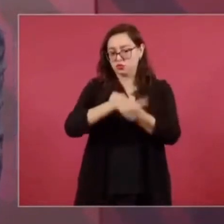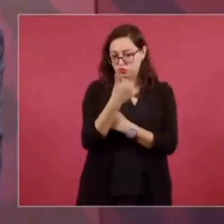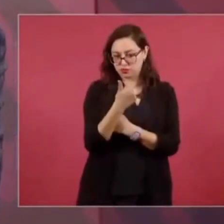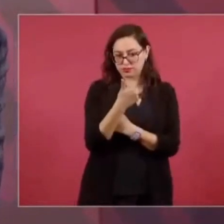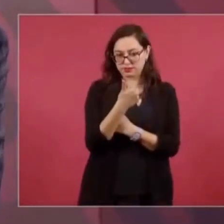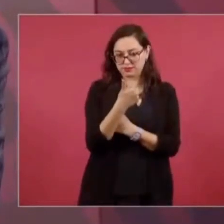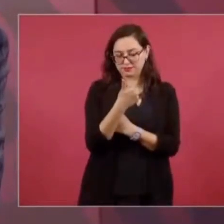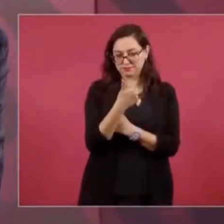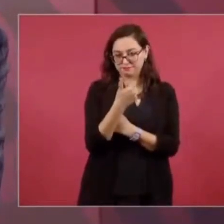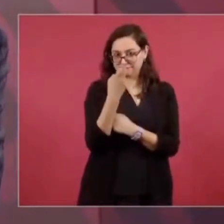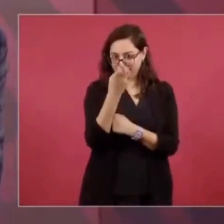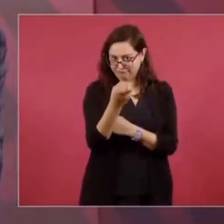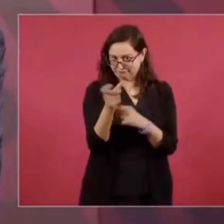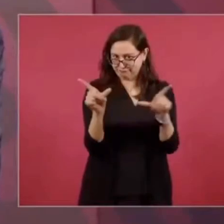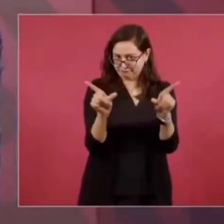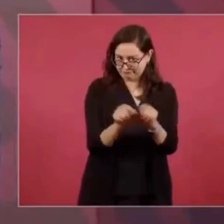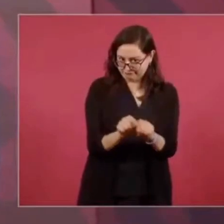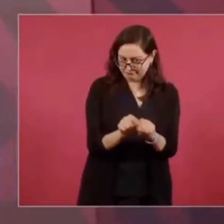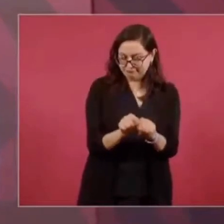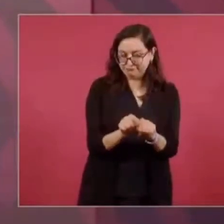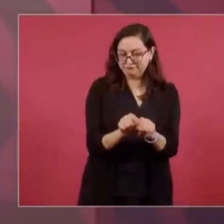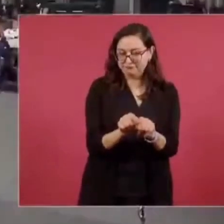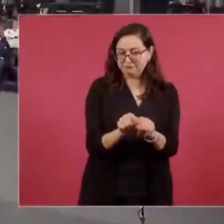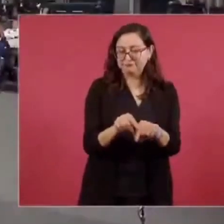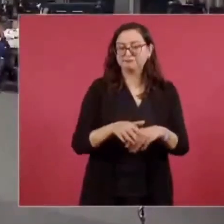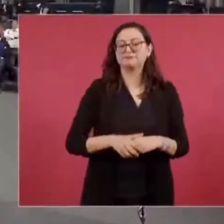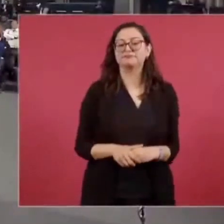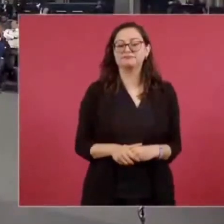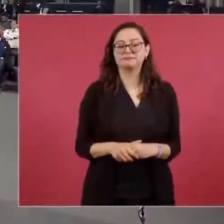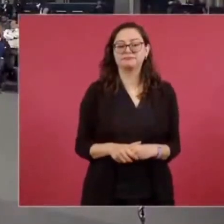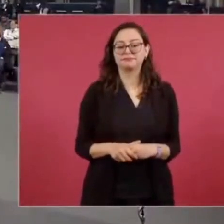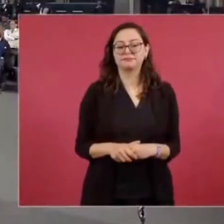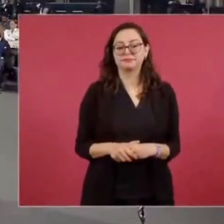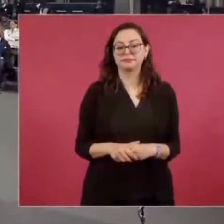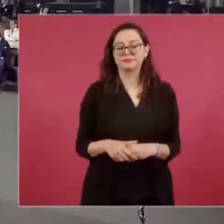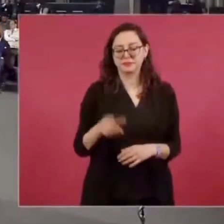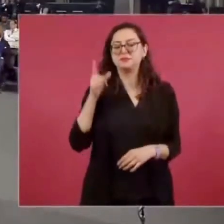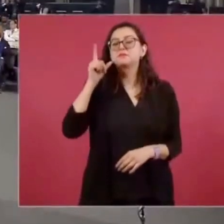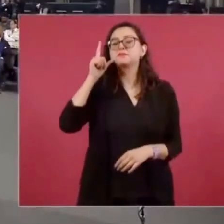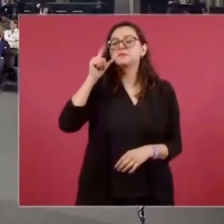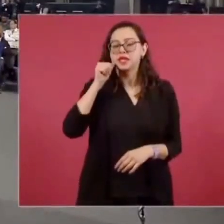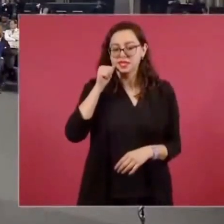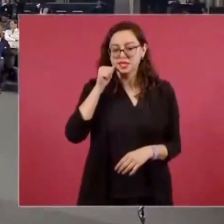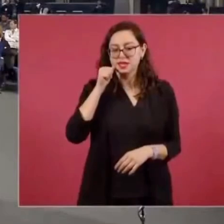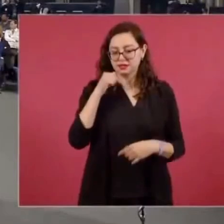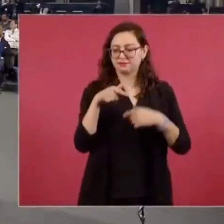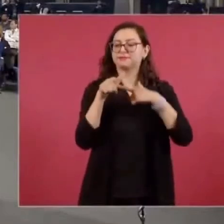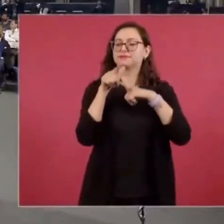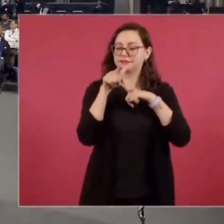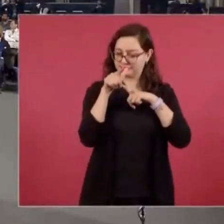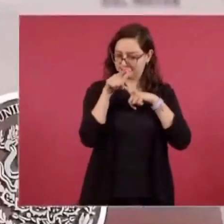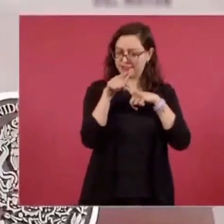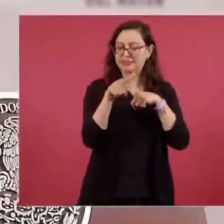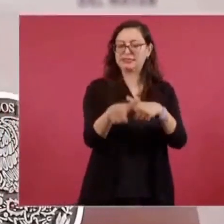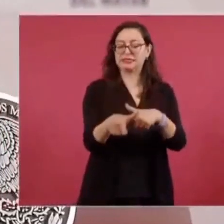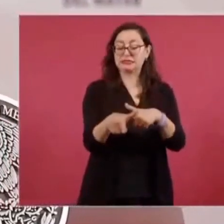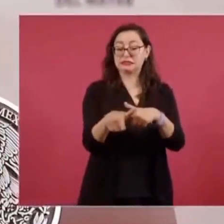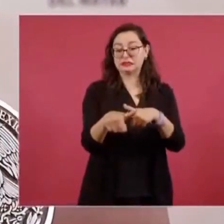Hasta ahí le dejamos, porque luego vamos a ver lo difícil que fue